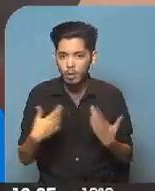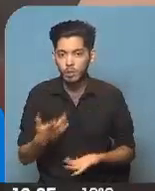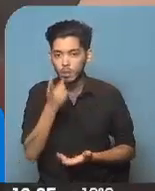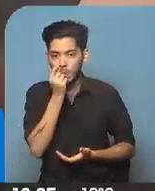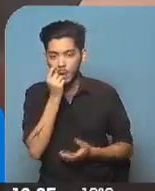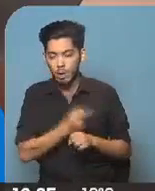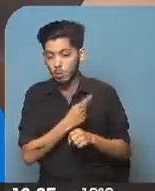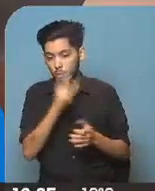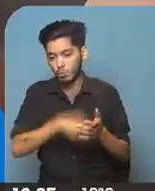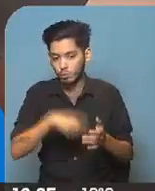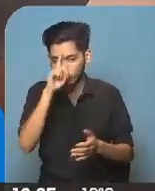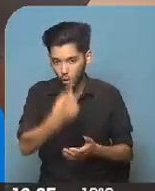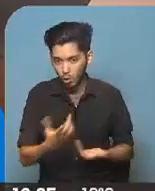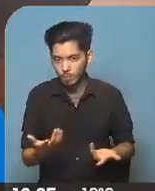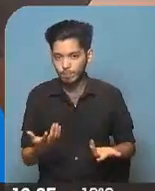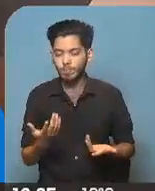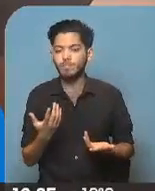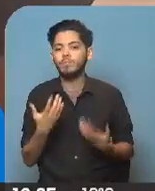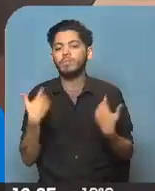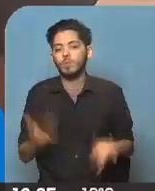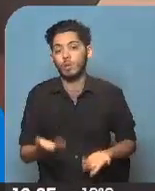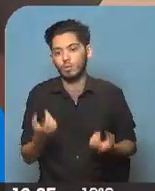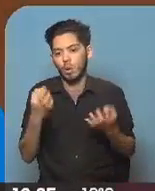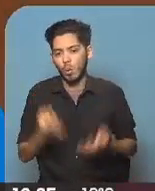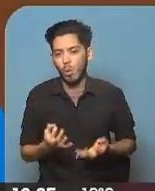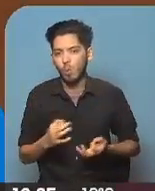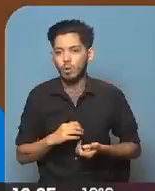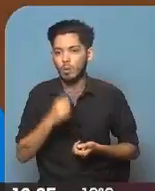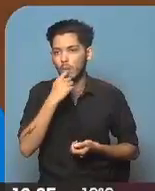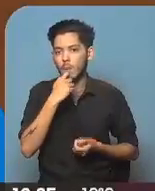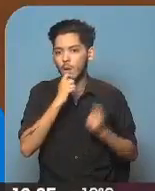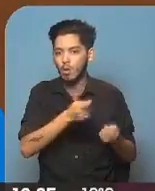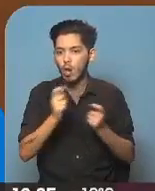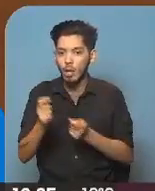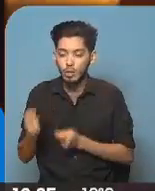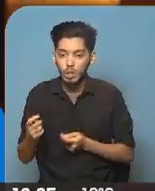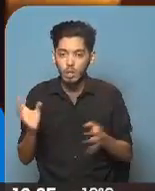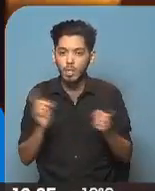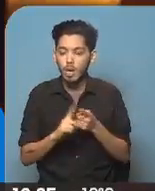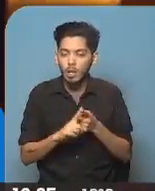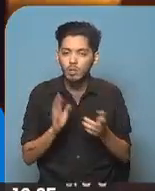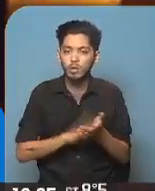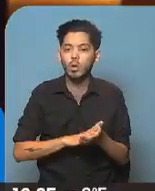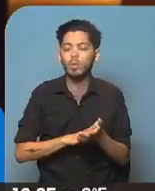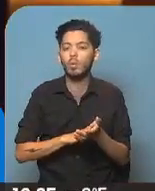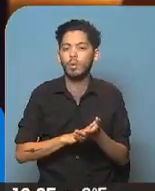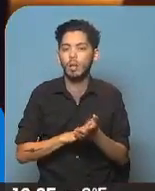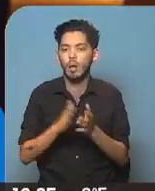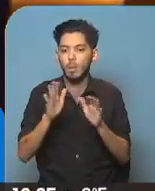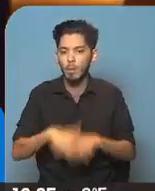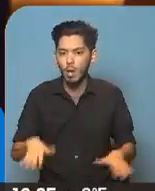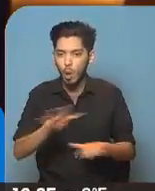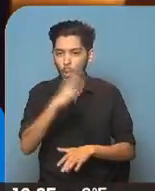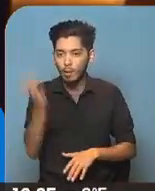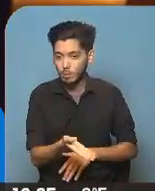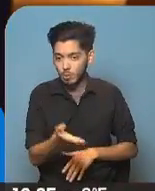solo y convengamos que es las donaciones en lo que tiene que ver todo lo que es pediatría es el cuatro por